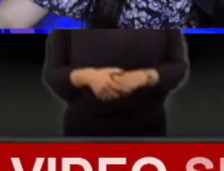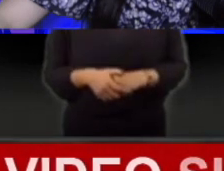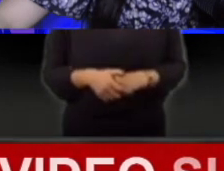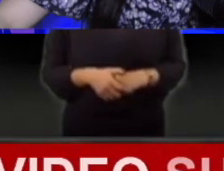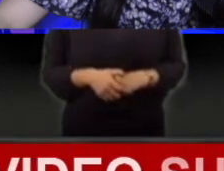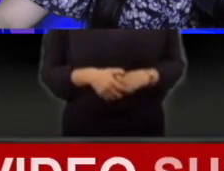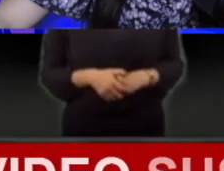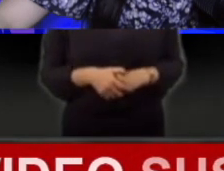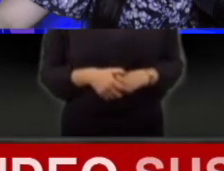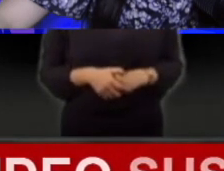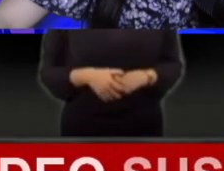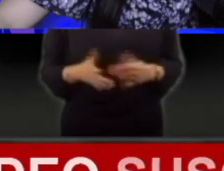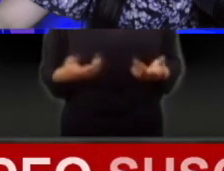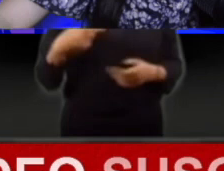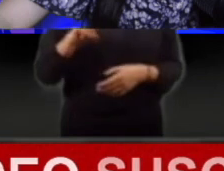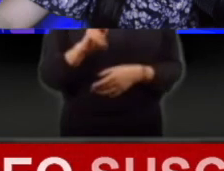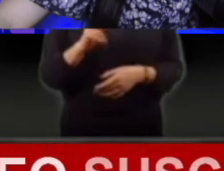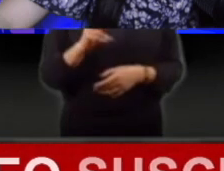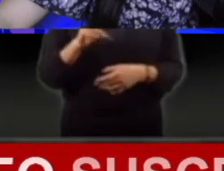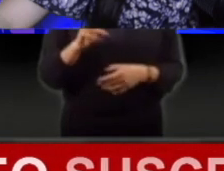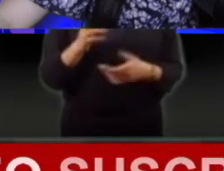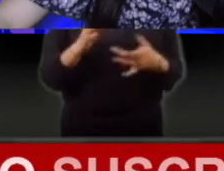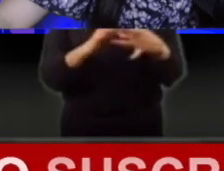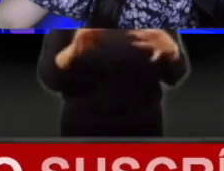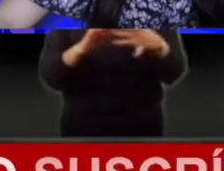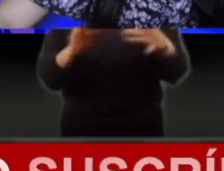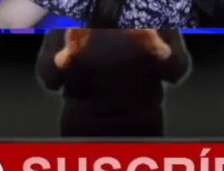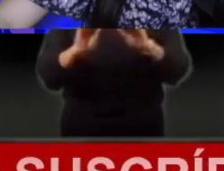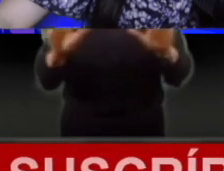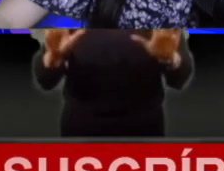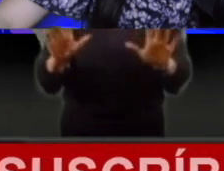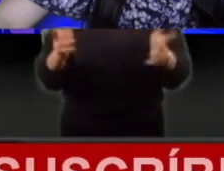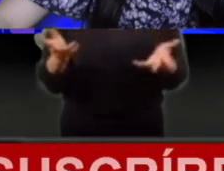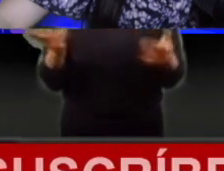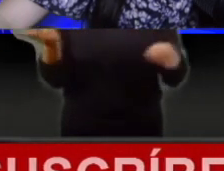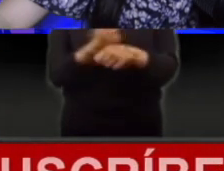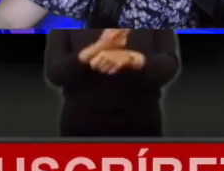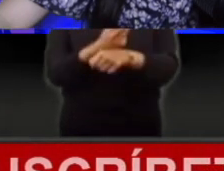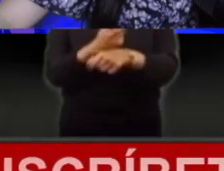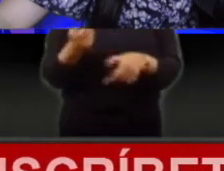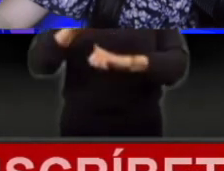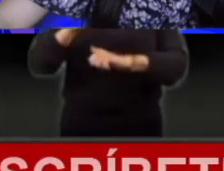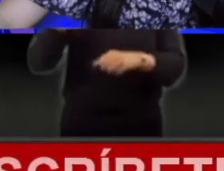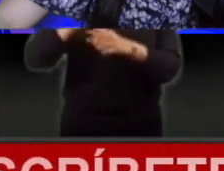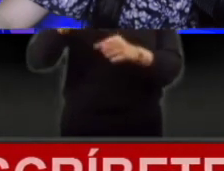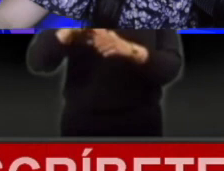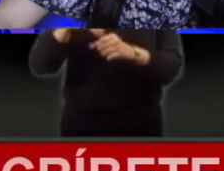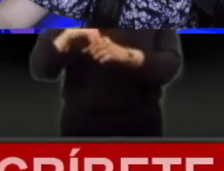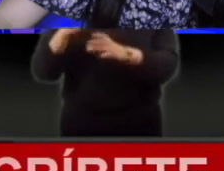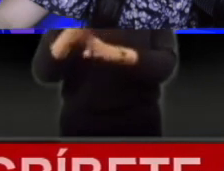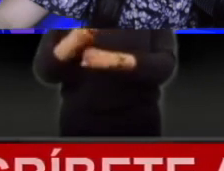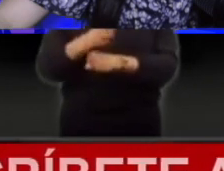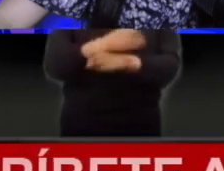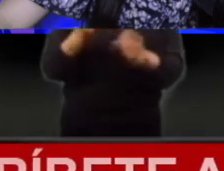sí, para que quede claro, no... son buenos los antecedentes de quienes están ahora. Los que están